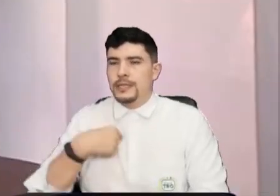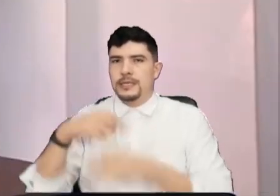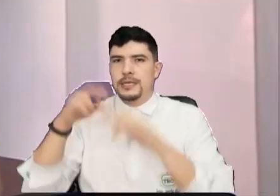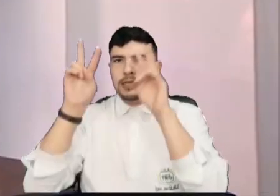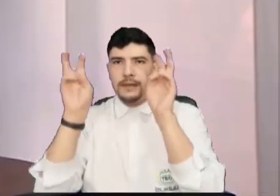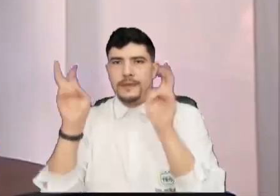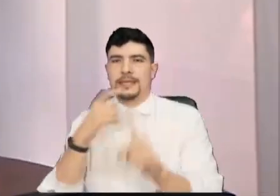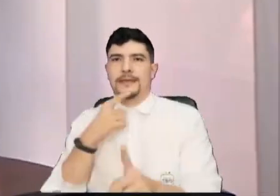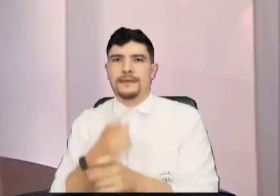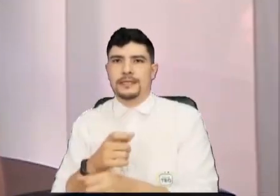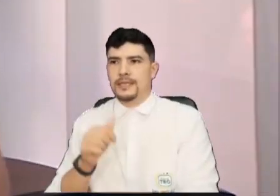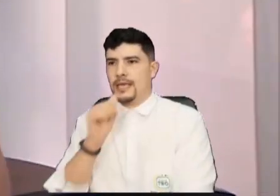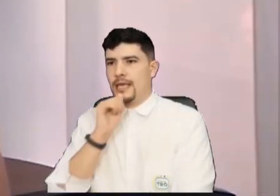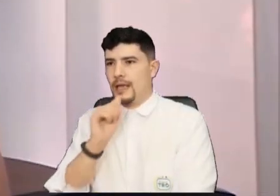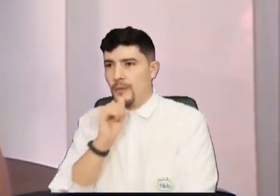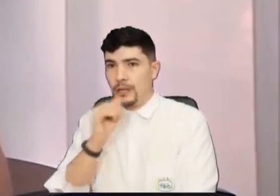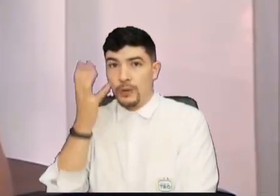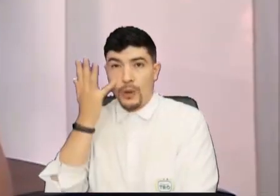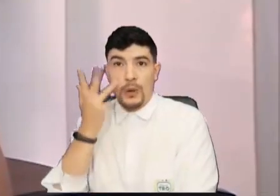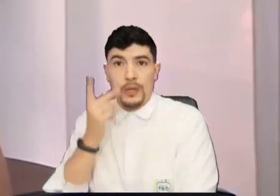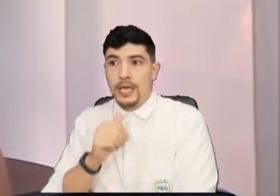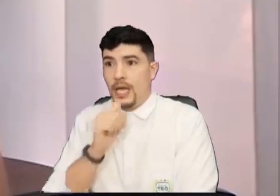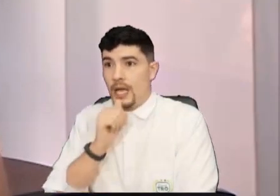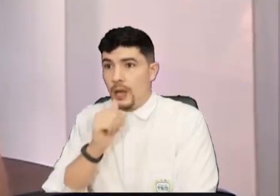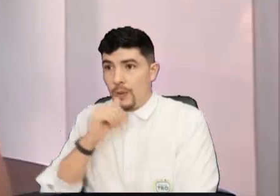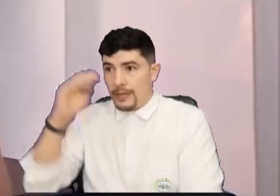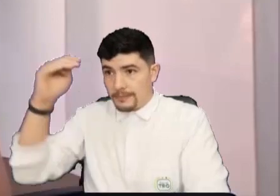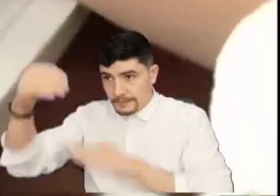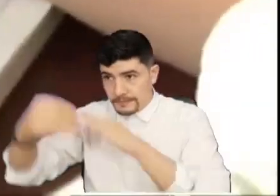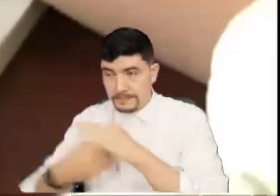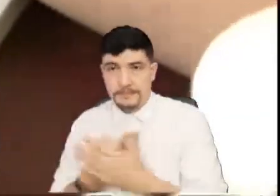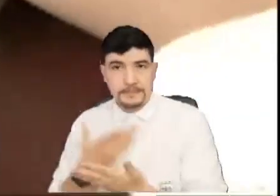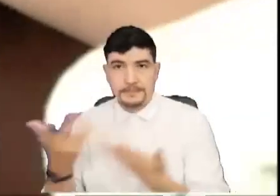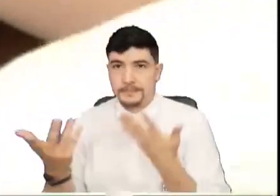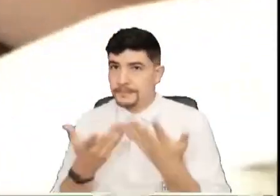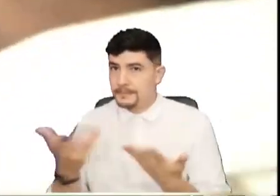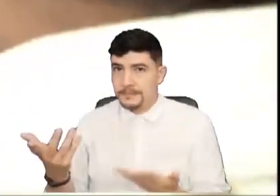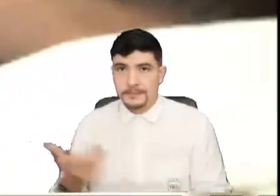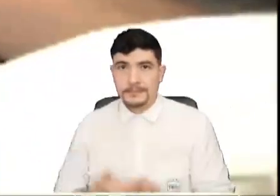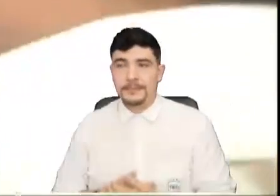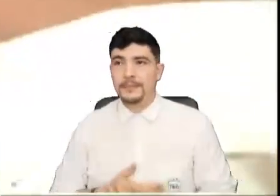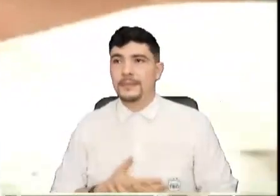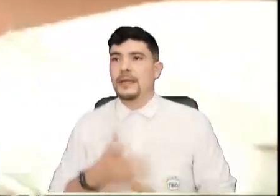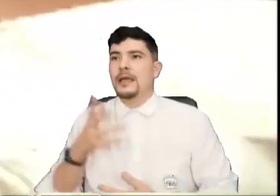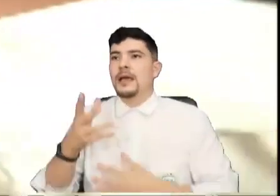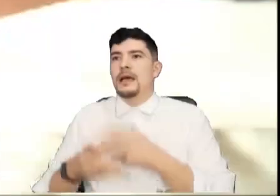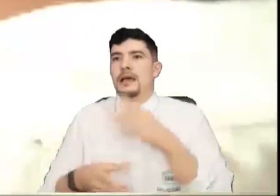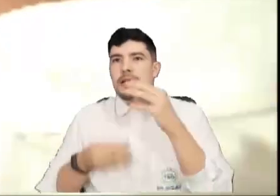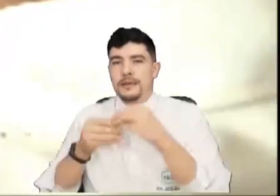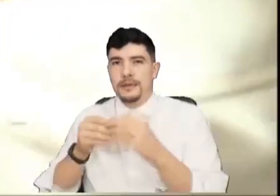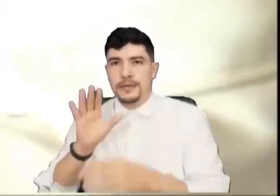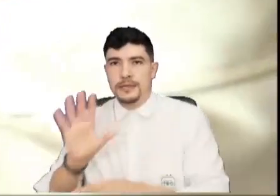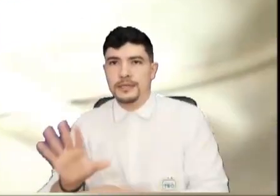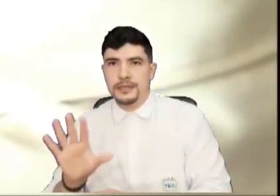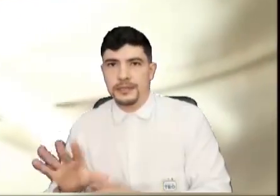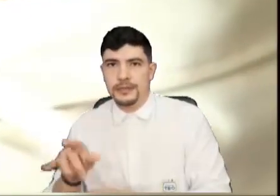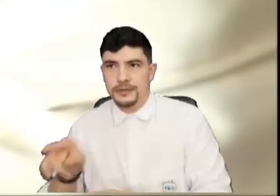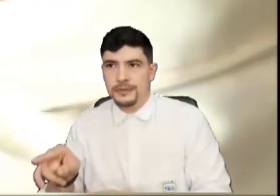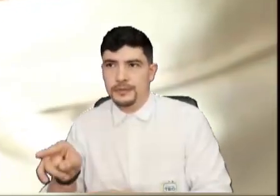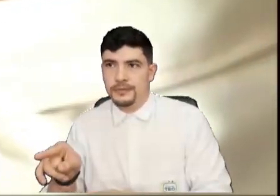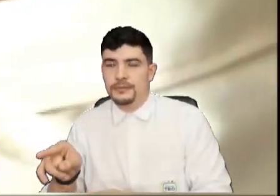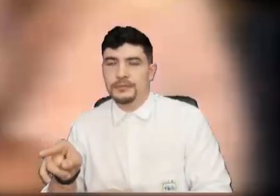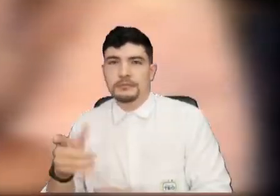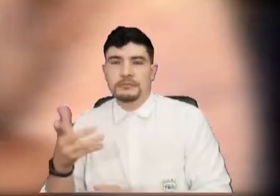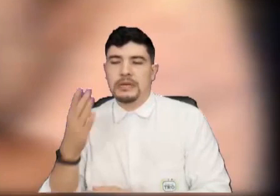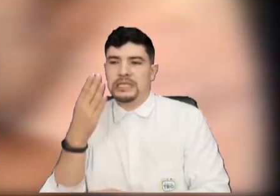llega a todos los días el agua no tienen tanques de almacenamiento las baterías sanitarias muchas no están en buen estado y aparte la